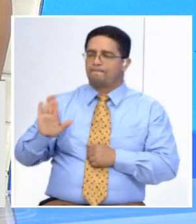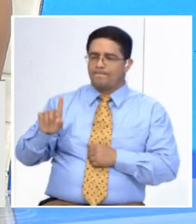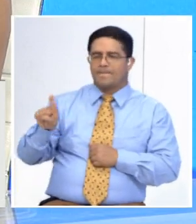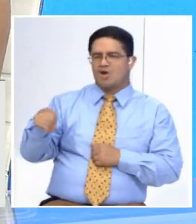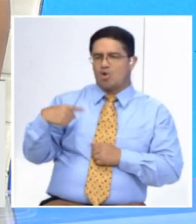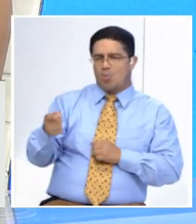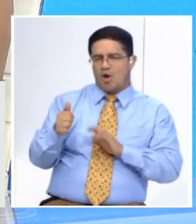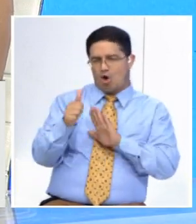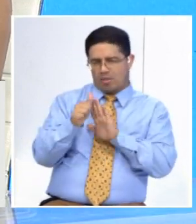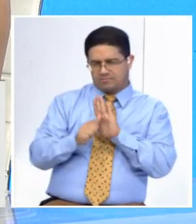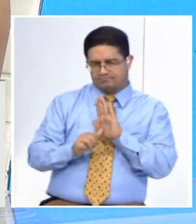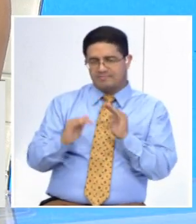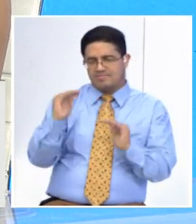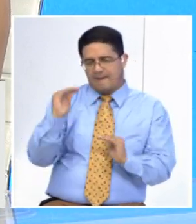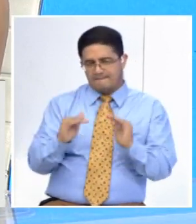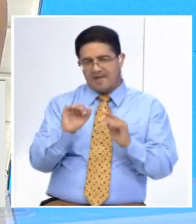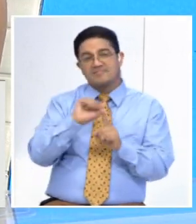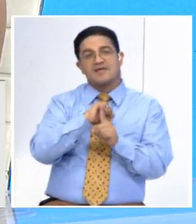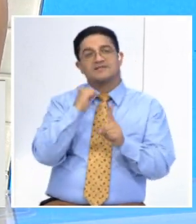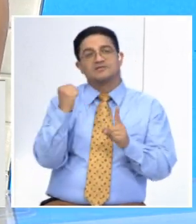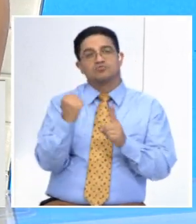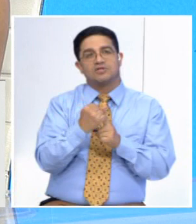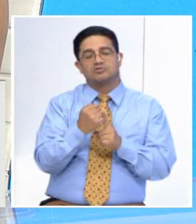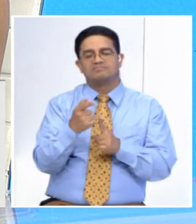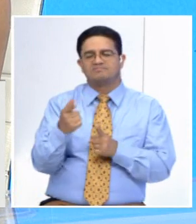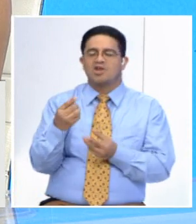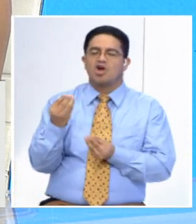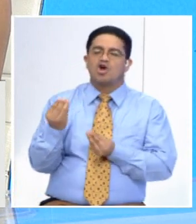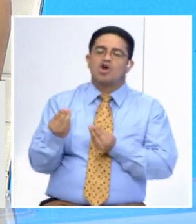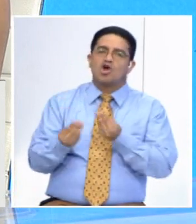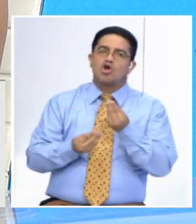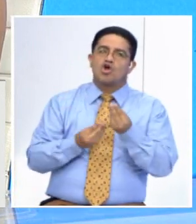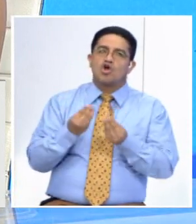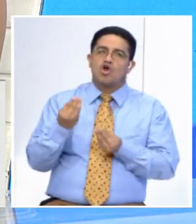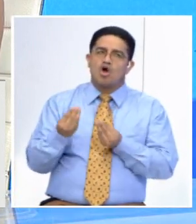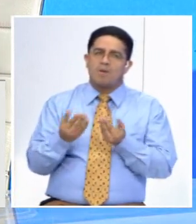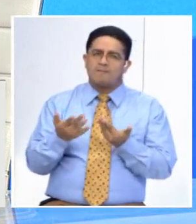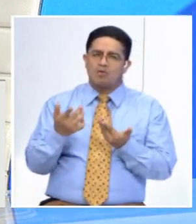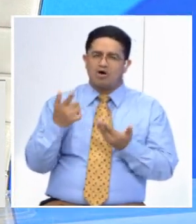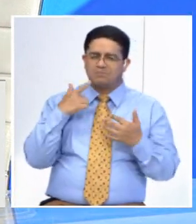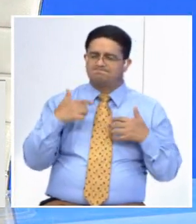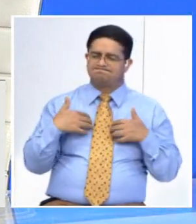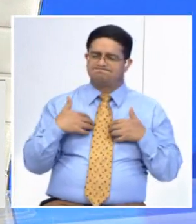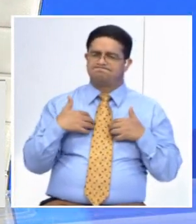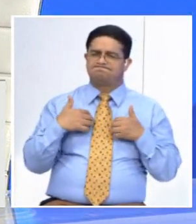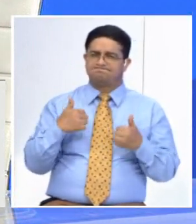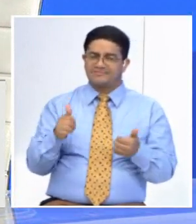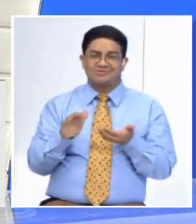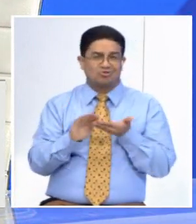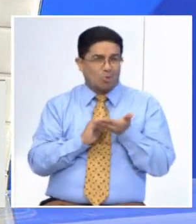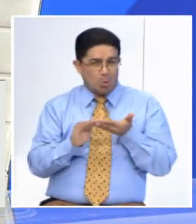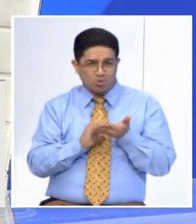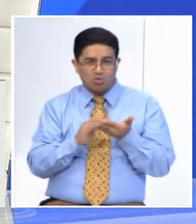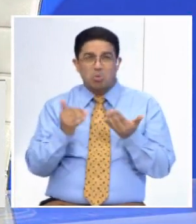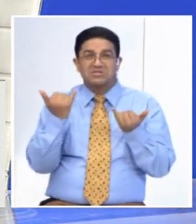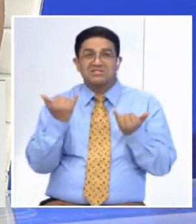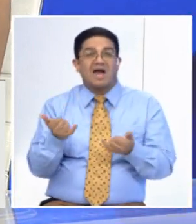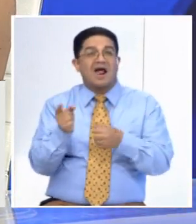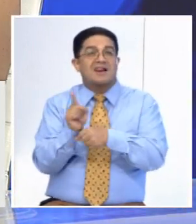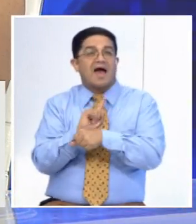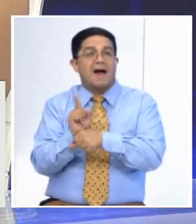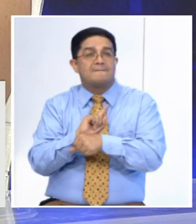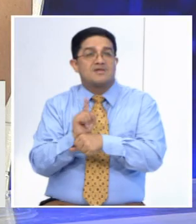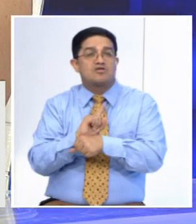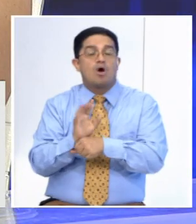dependiendo del caso, ¿cómo es la etapa de recuperación para la paciente? ¿Se soluciona de inmediato el problema? ¿Pasa